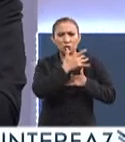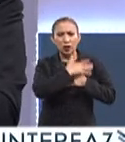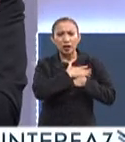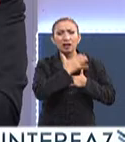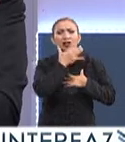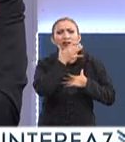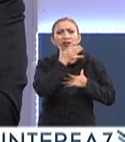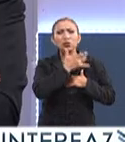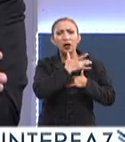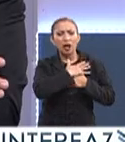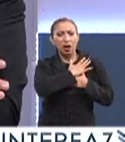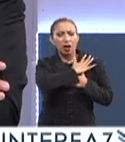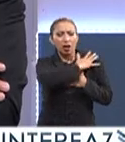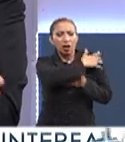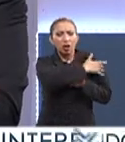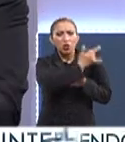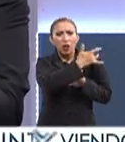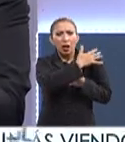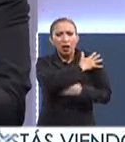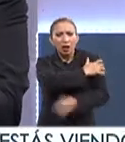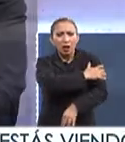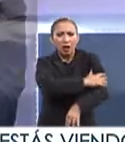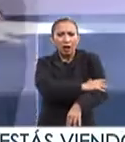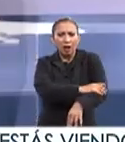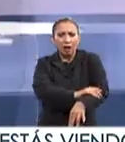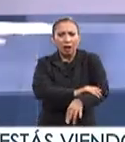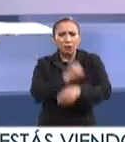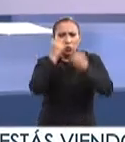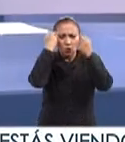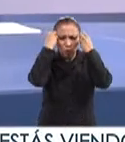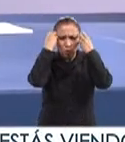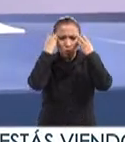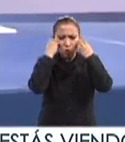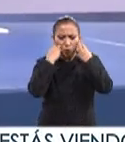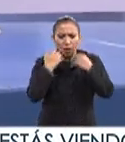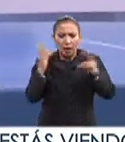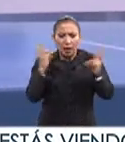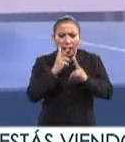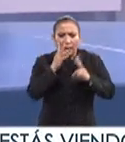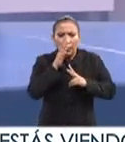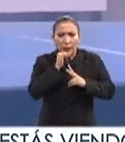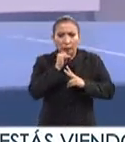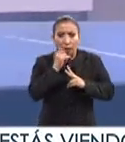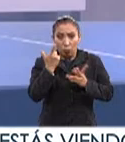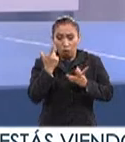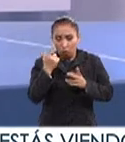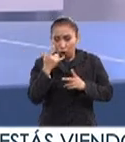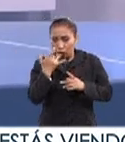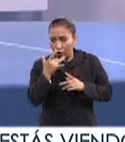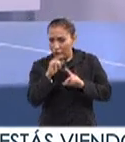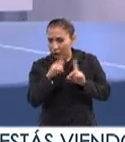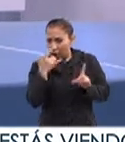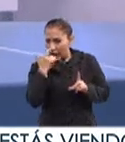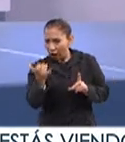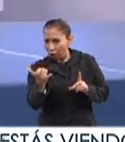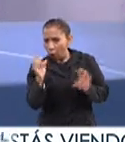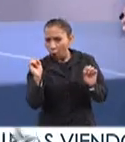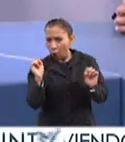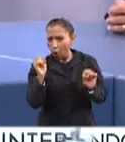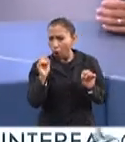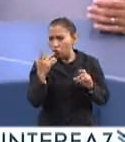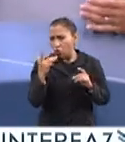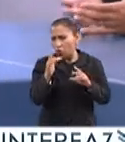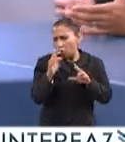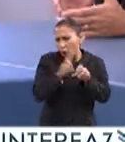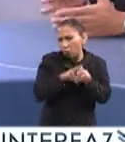a la mandíbula, al hombro, al brazo, con sudoración, con falta de aire. Sí es un dolor atípico, ¿no? Sí, o sea, no es común ese tipo de